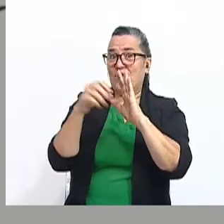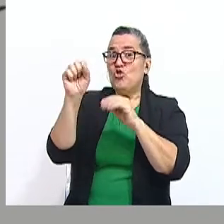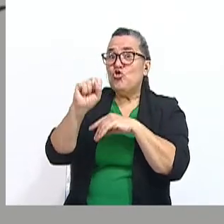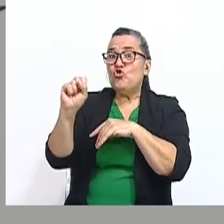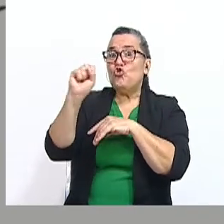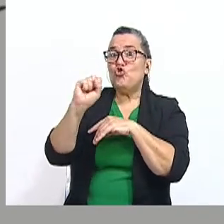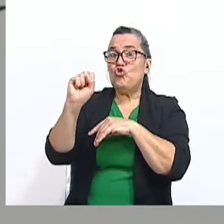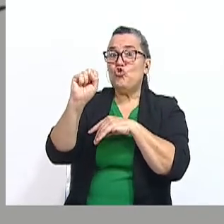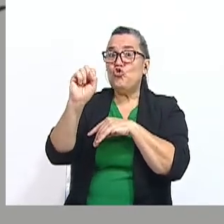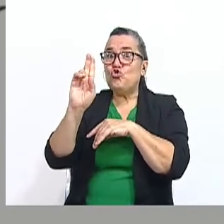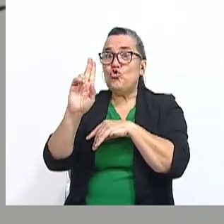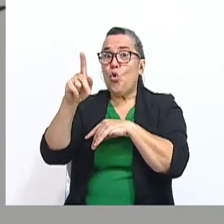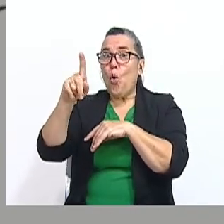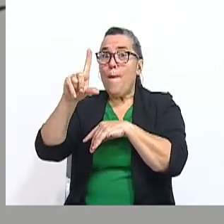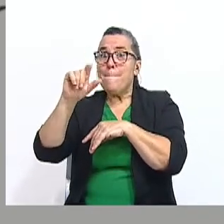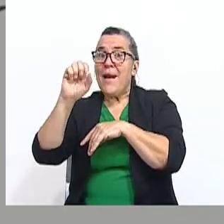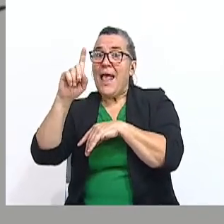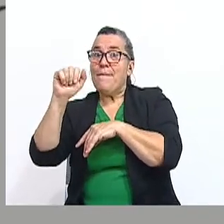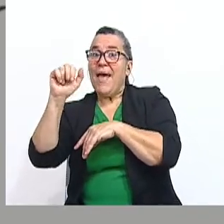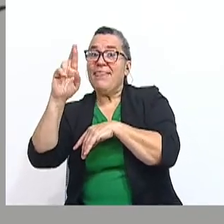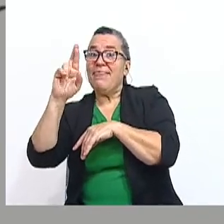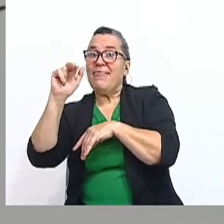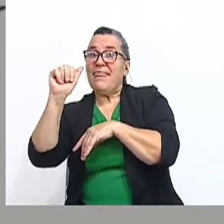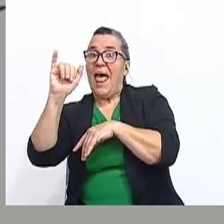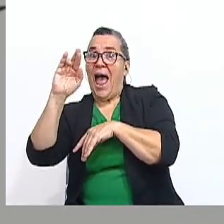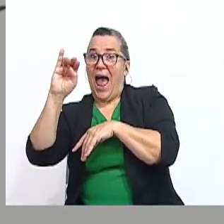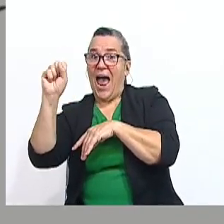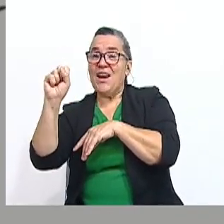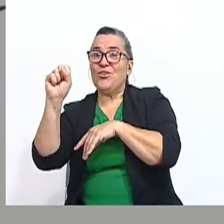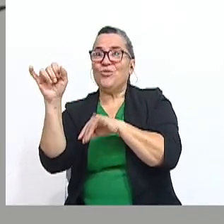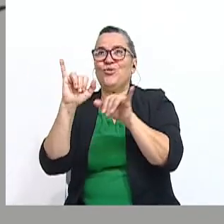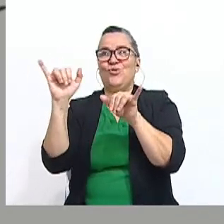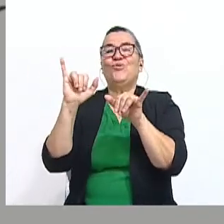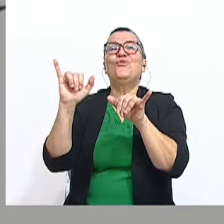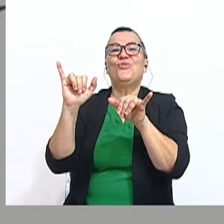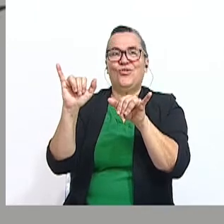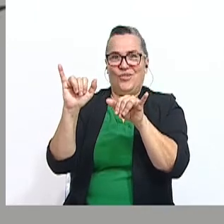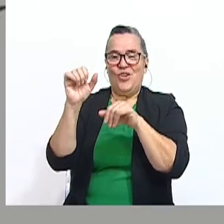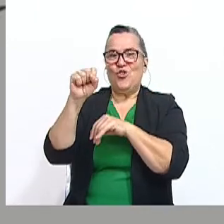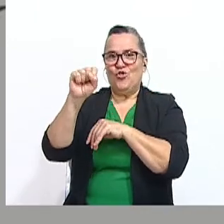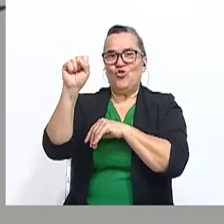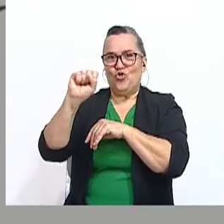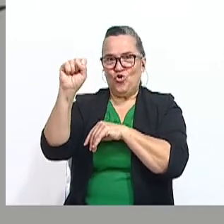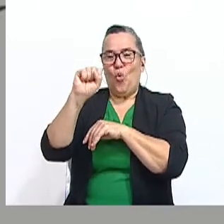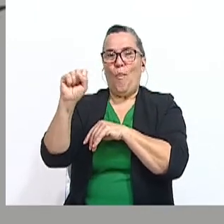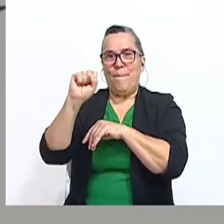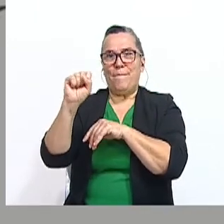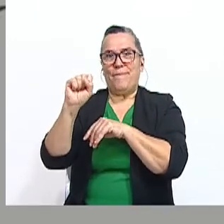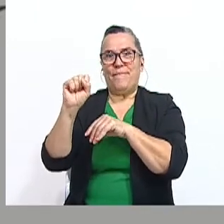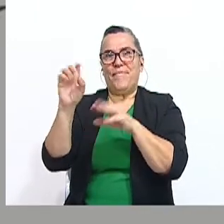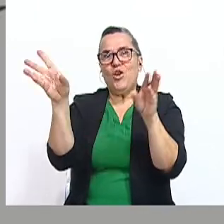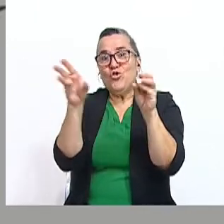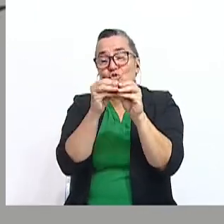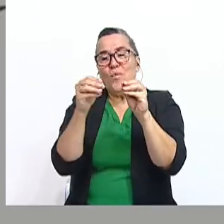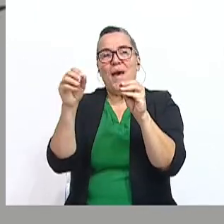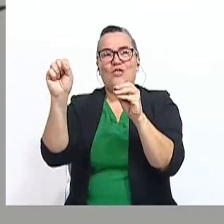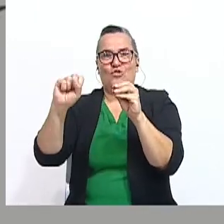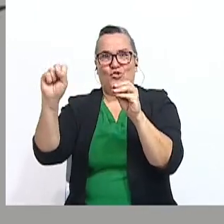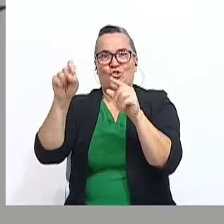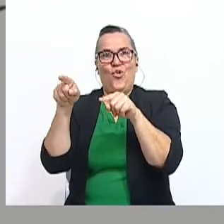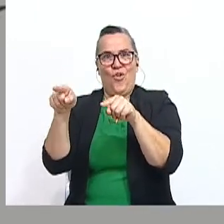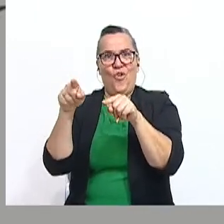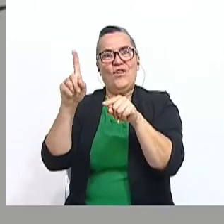podemos asegurar que si la medida de esos ángulos suman 180, los ángulos son suplementarios. ¡Excelente! Muy